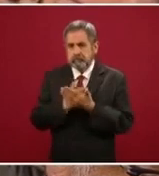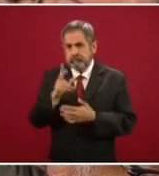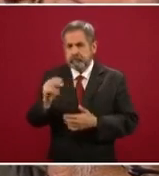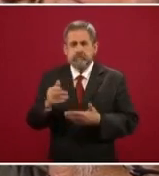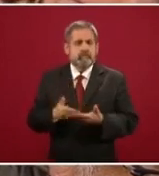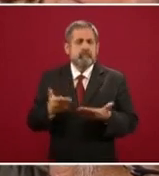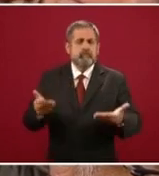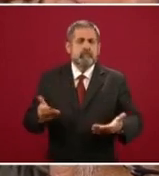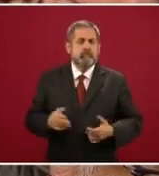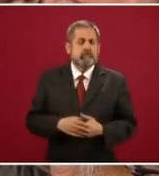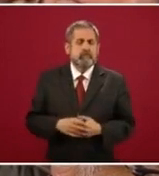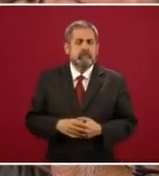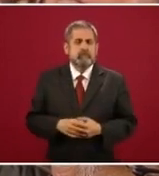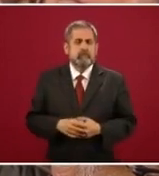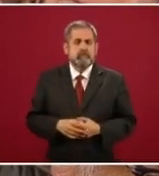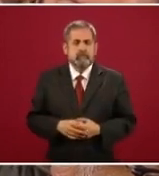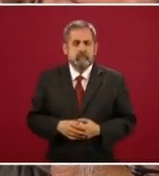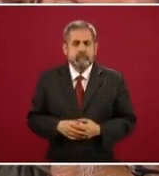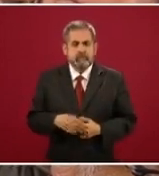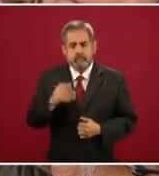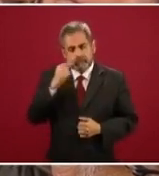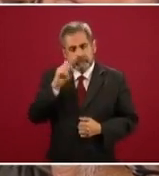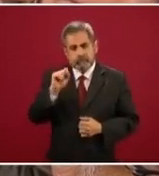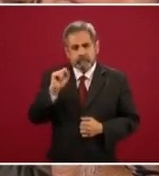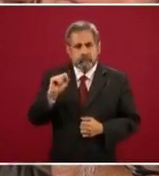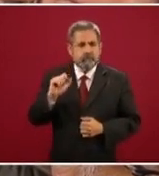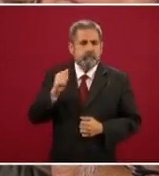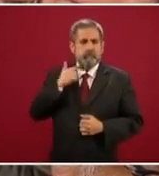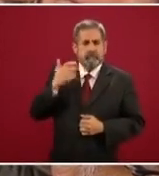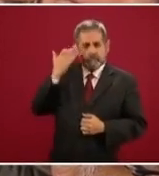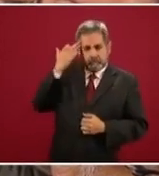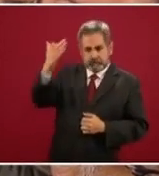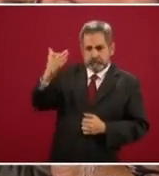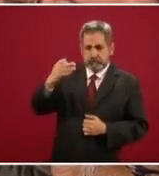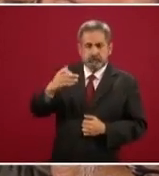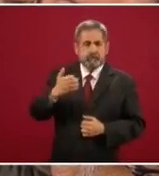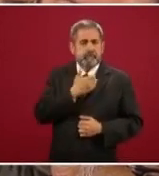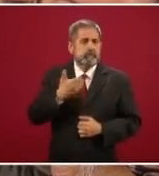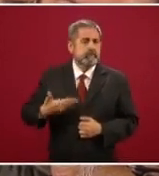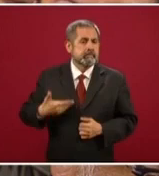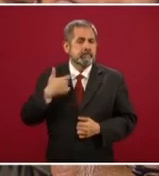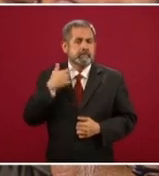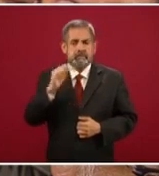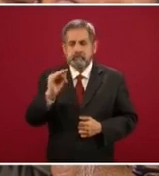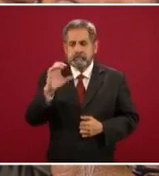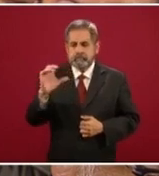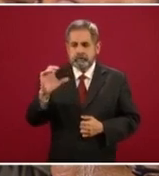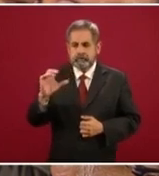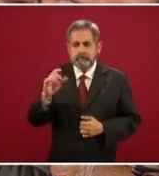Entonces, y pues en el sexenio de Calderón se dio